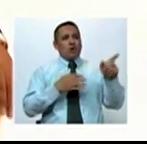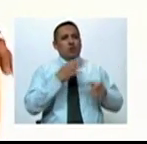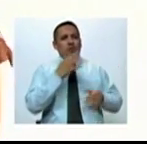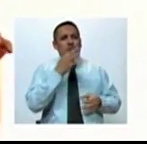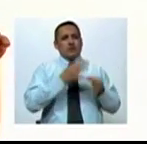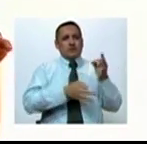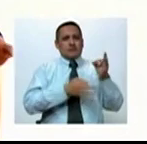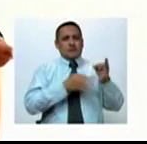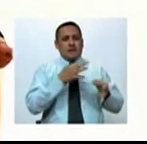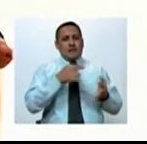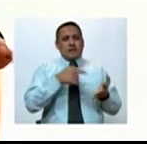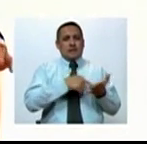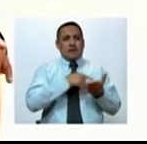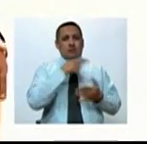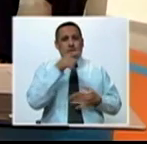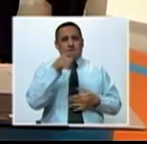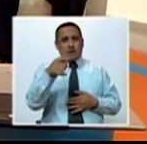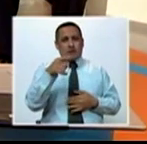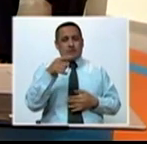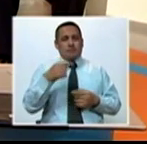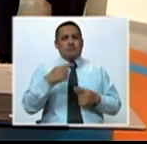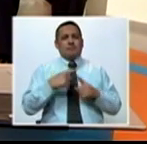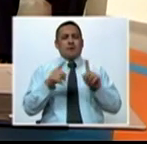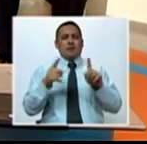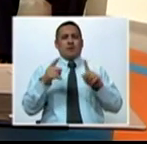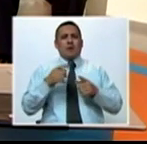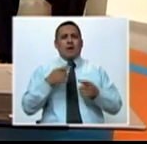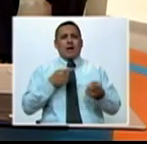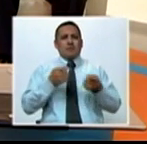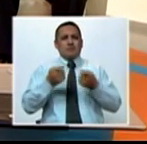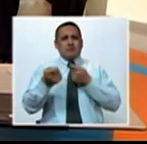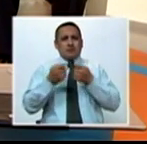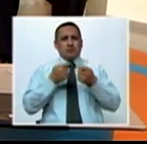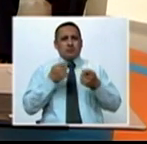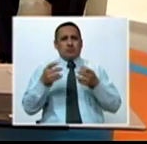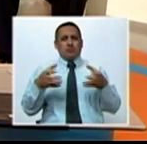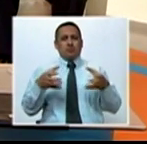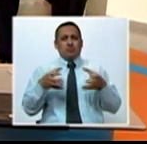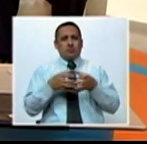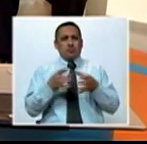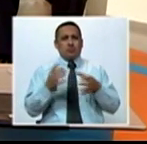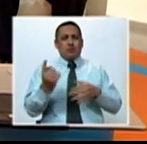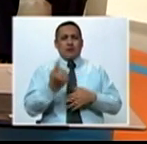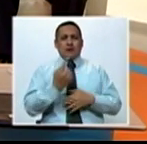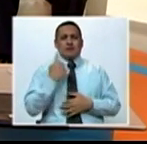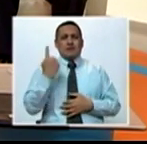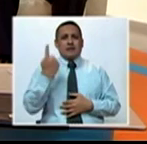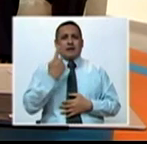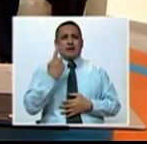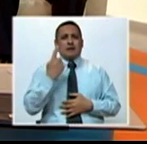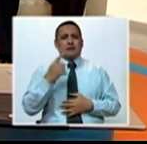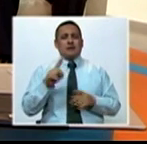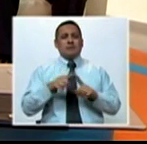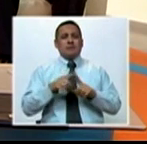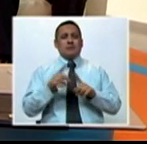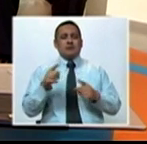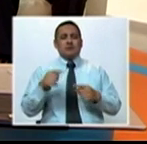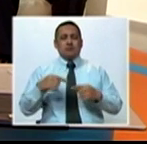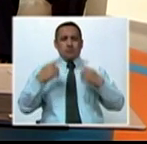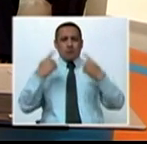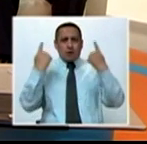Poder Judicial. Pero en el caso de las administraciones tributarias, ellas tienen